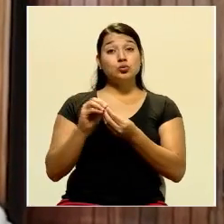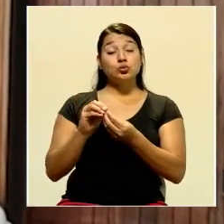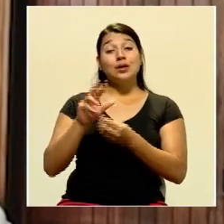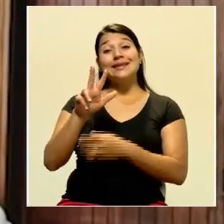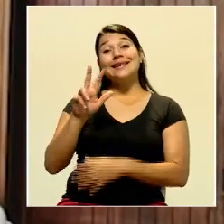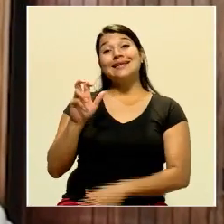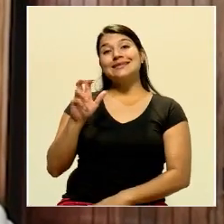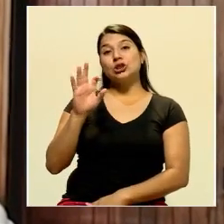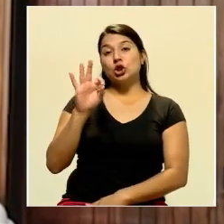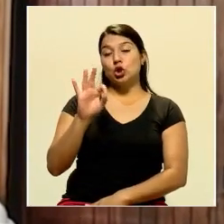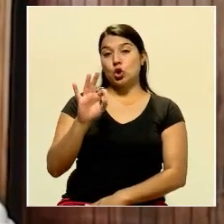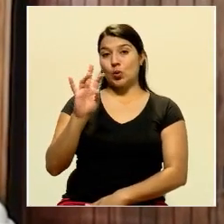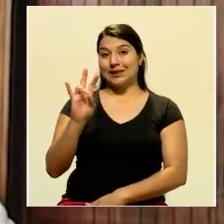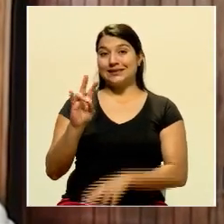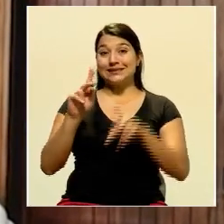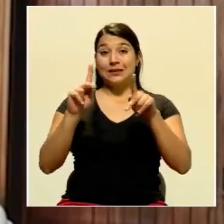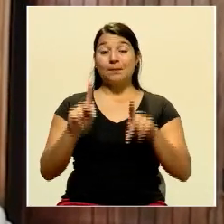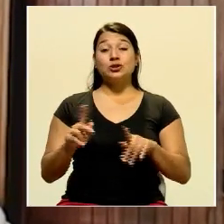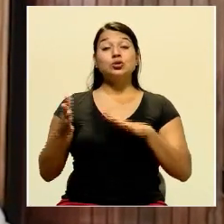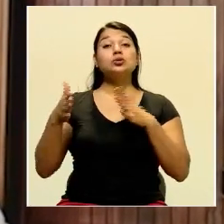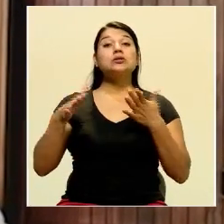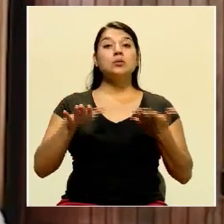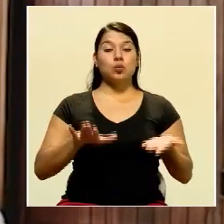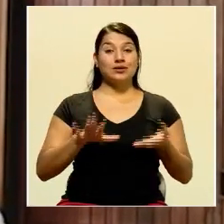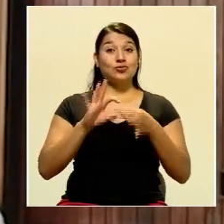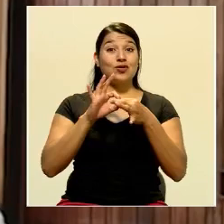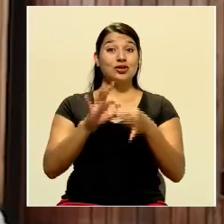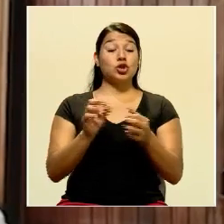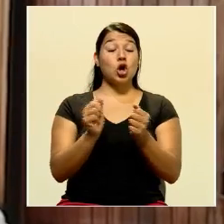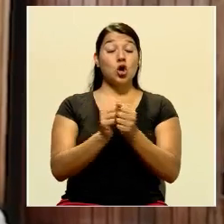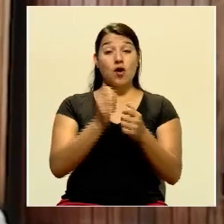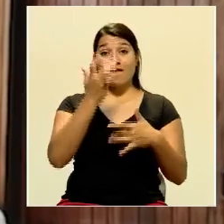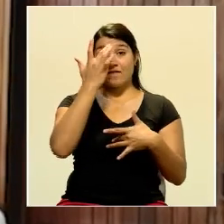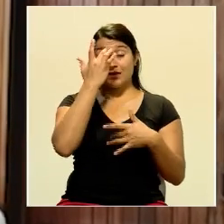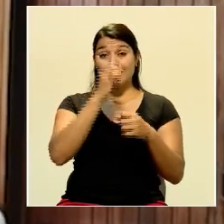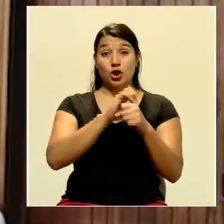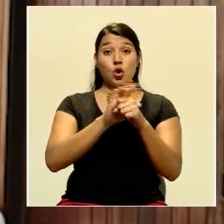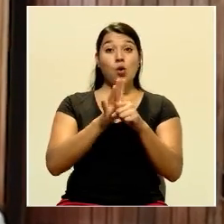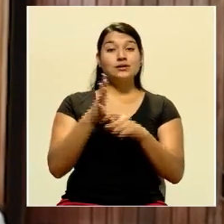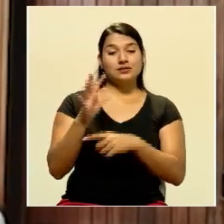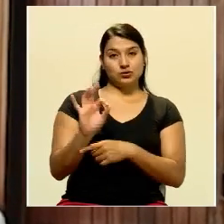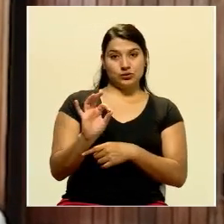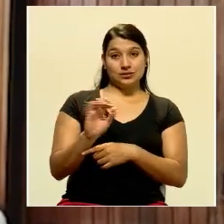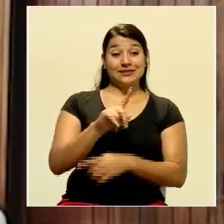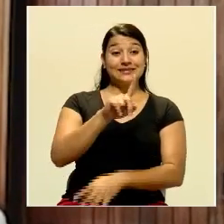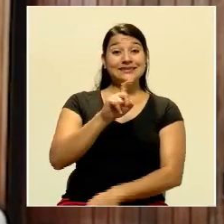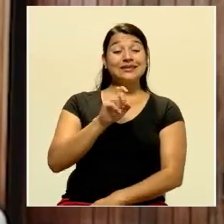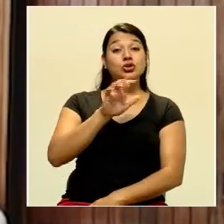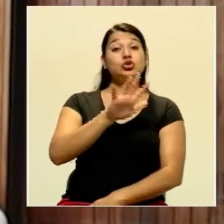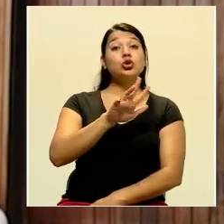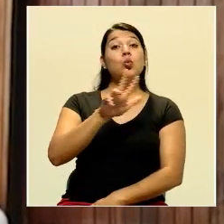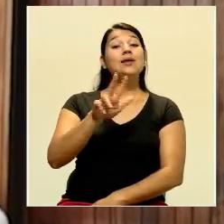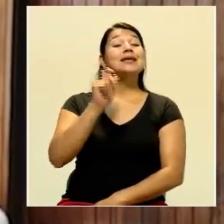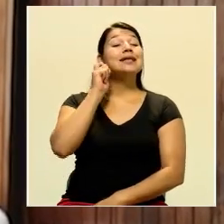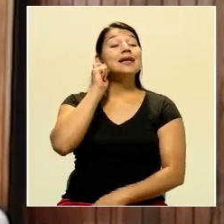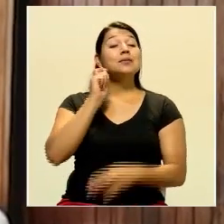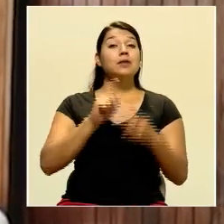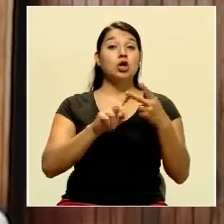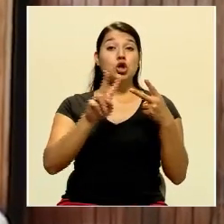contabilizan 397 fallecimientos relacionados con la COVID-19, 153 mujeres